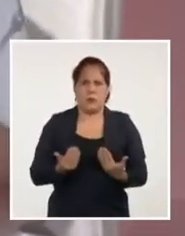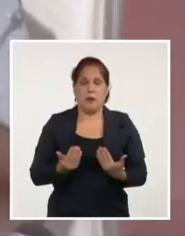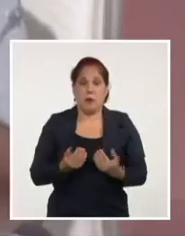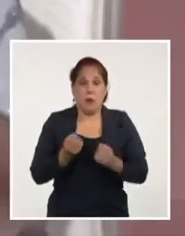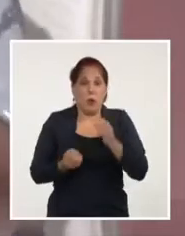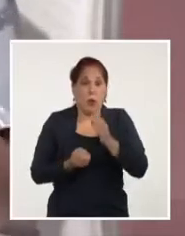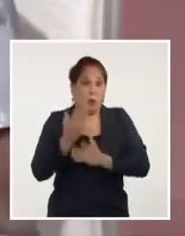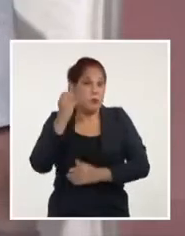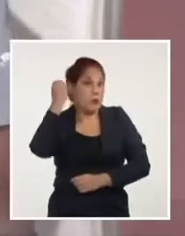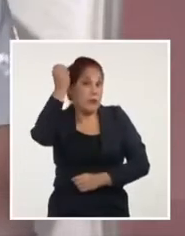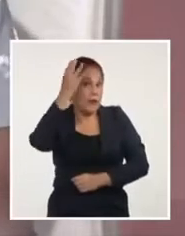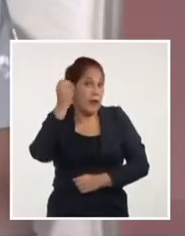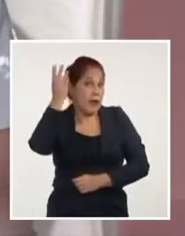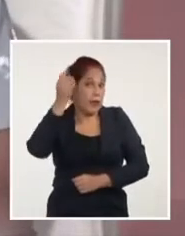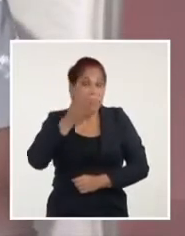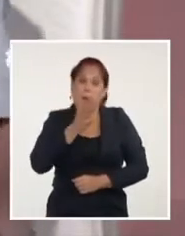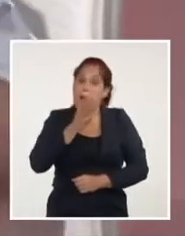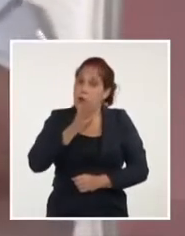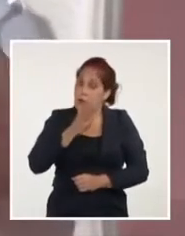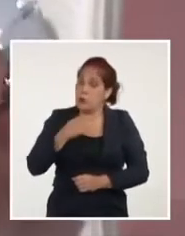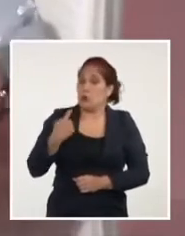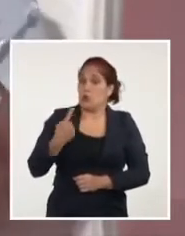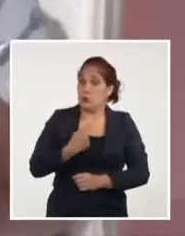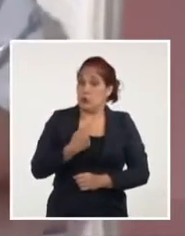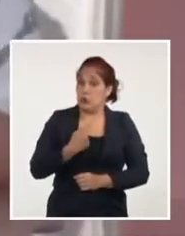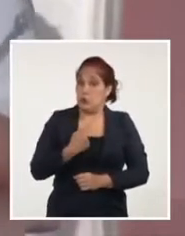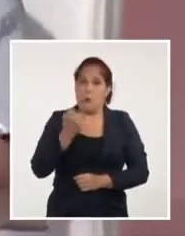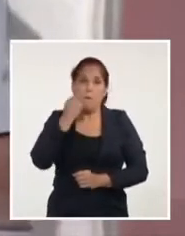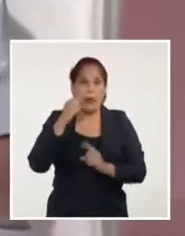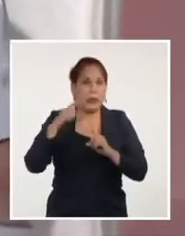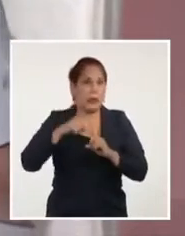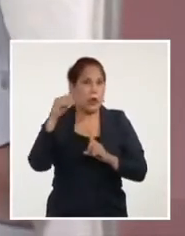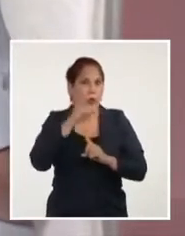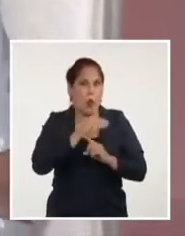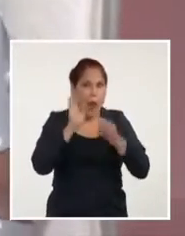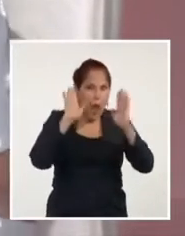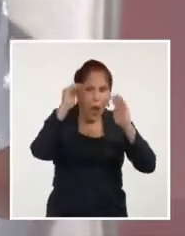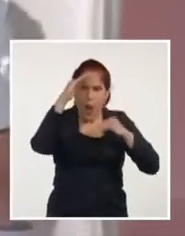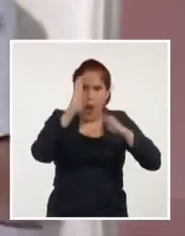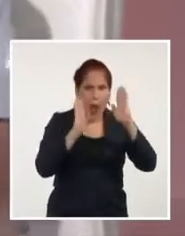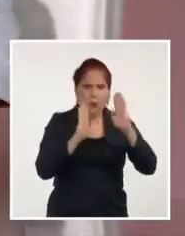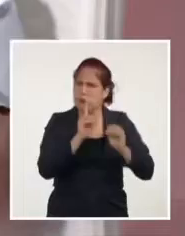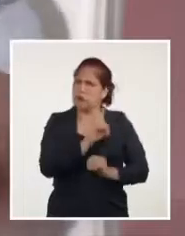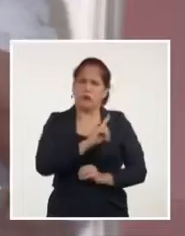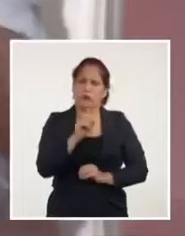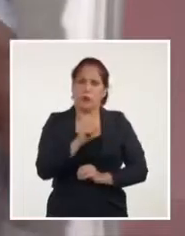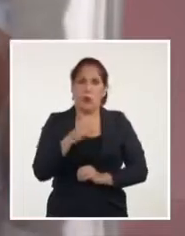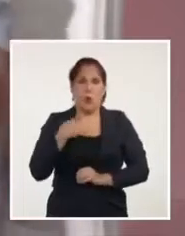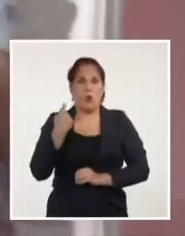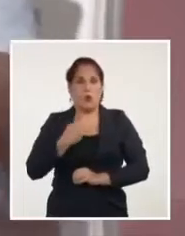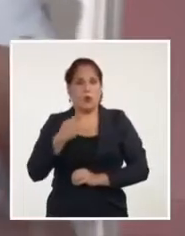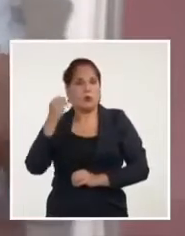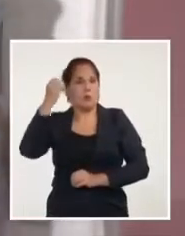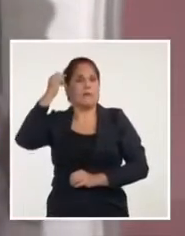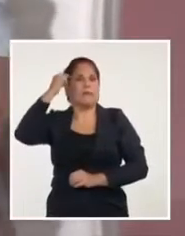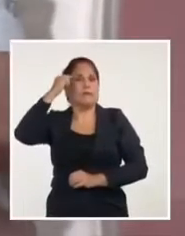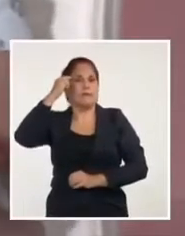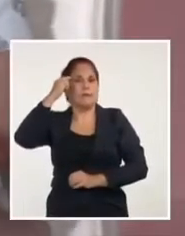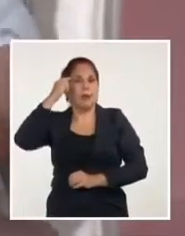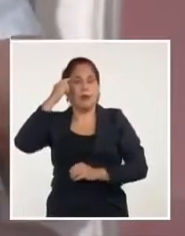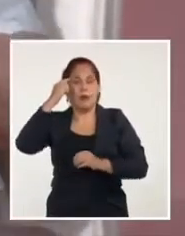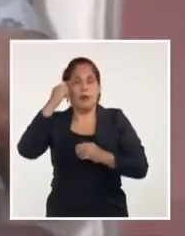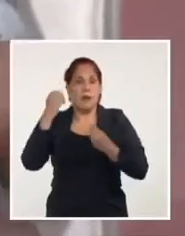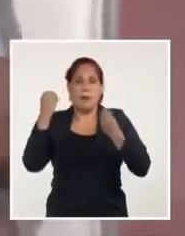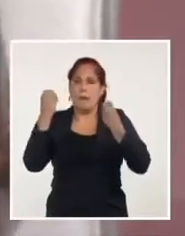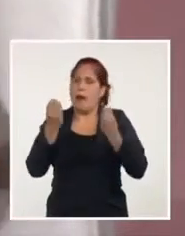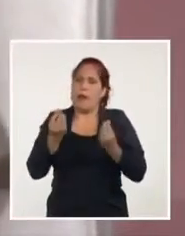creativa, yo creo que el ser humano, más allá de la tecnología, la creatividad es el ser humano, que es capaz de generar esa tecnología, esos soportes. Y